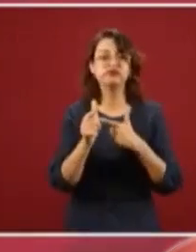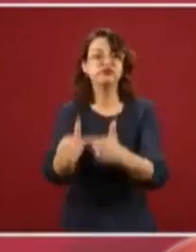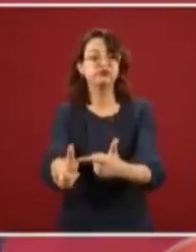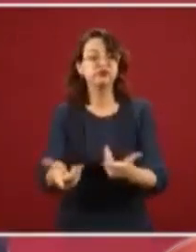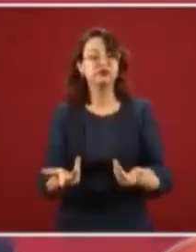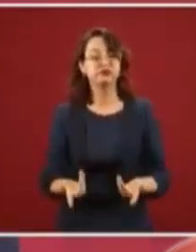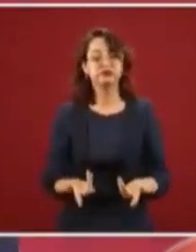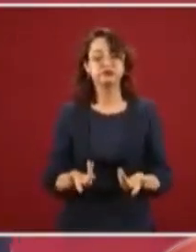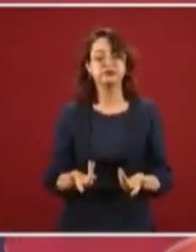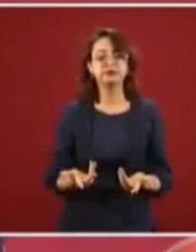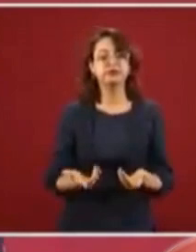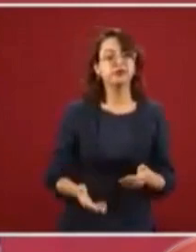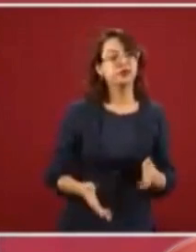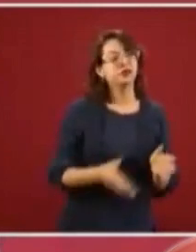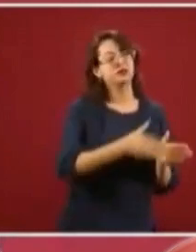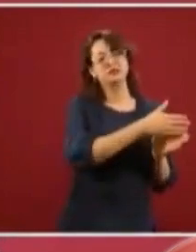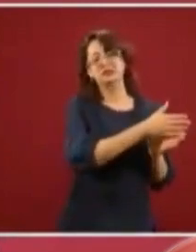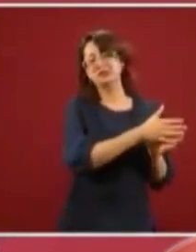Es hasta ahora